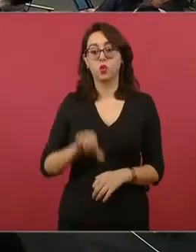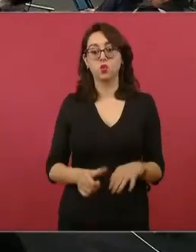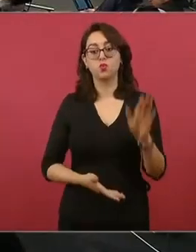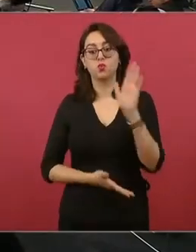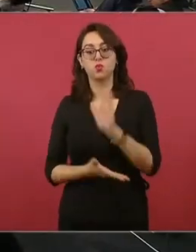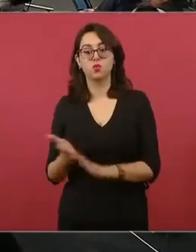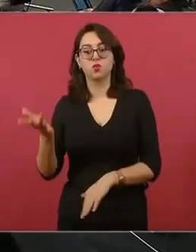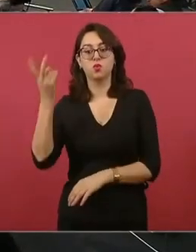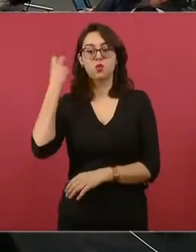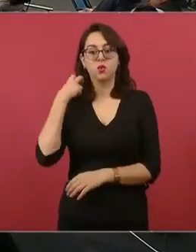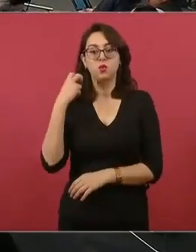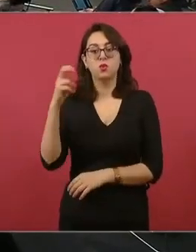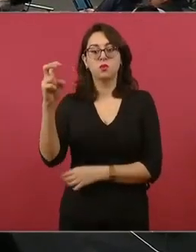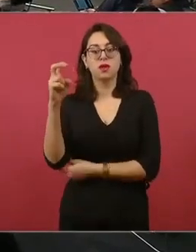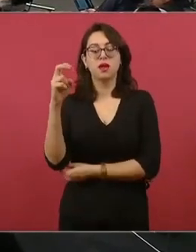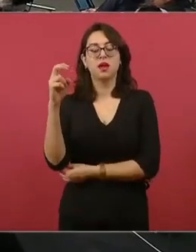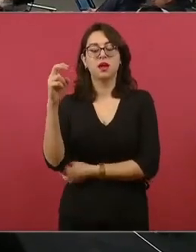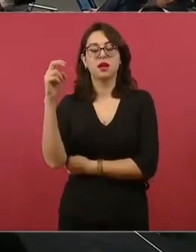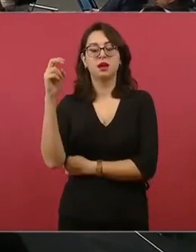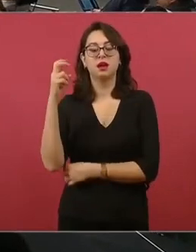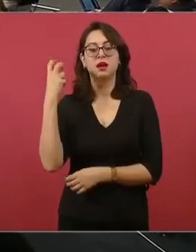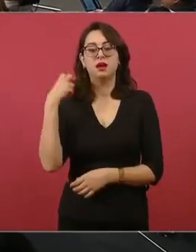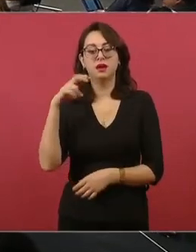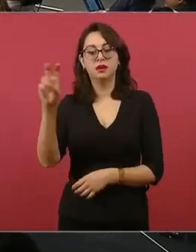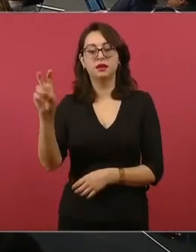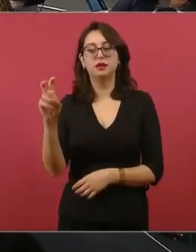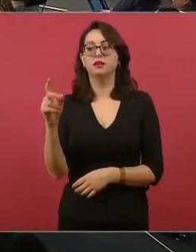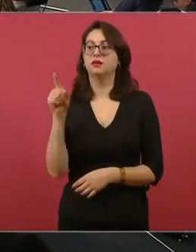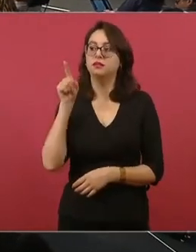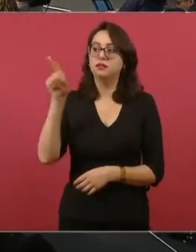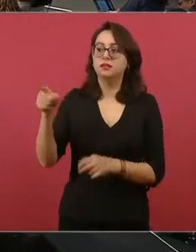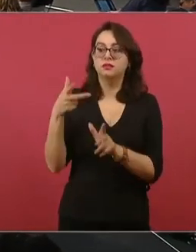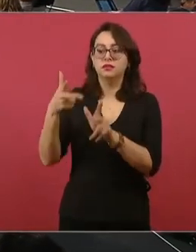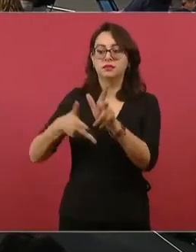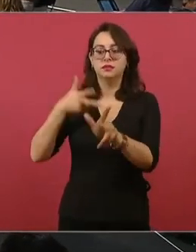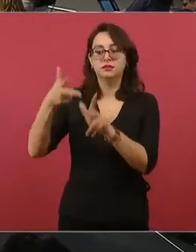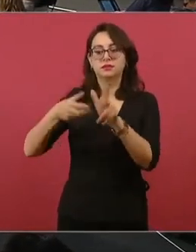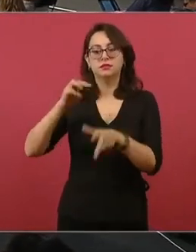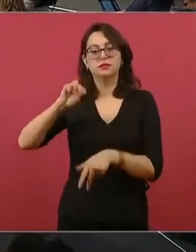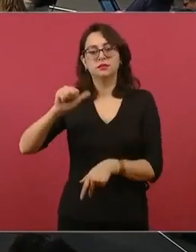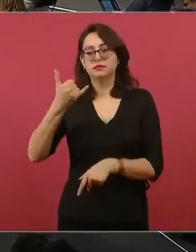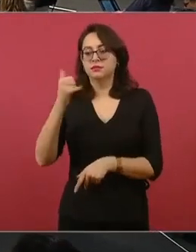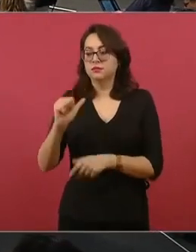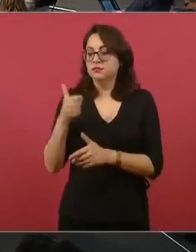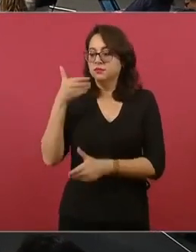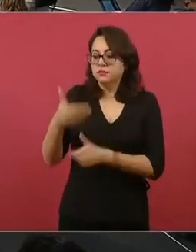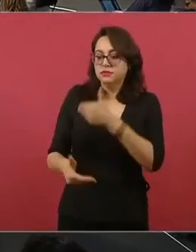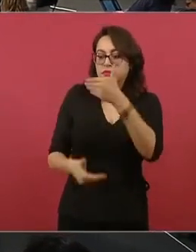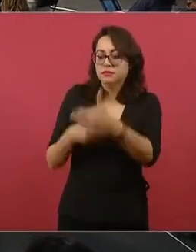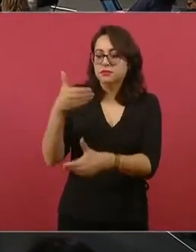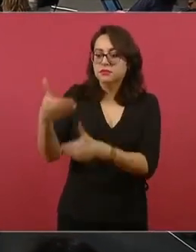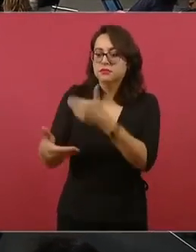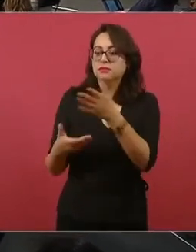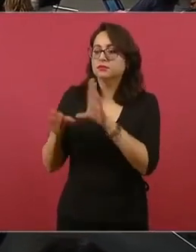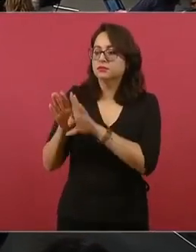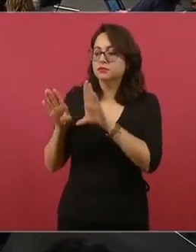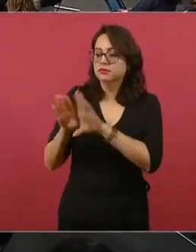para supervisar los avances del Tren Maya que queremos inaugurar